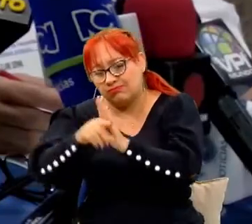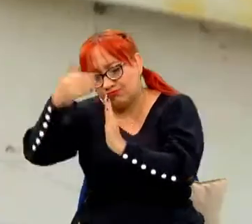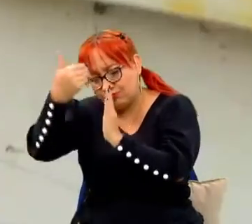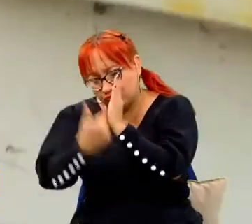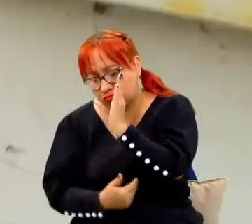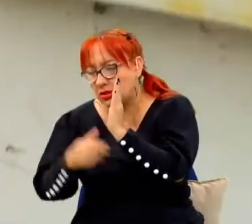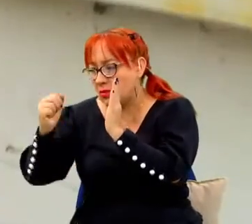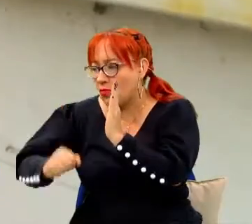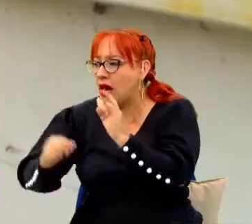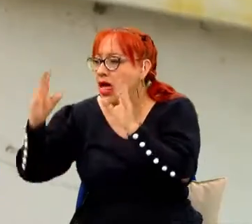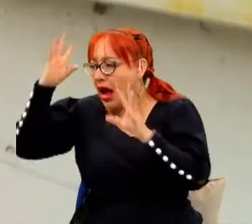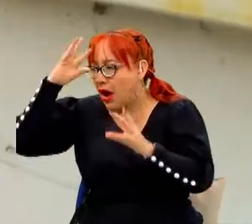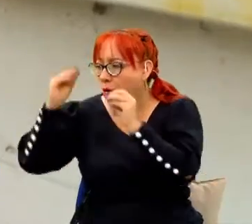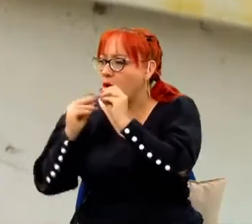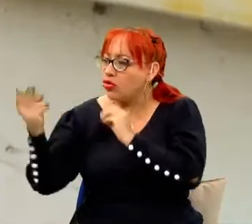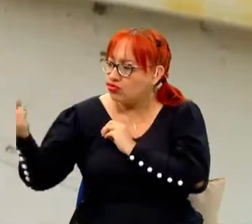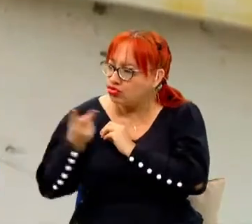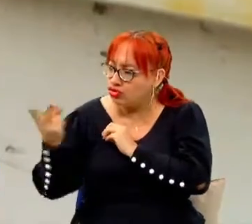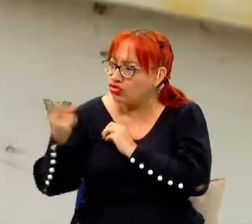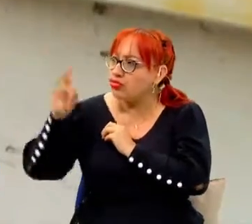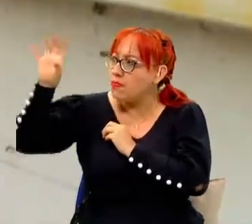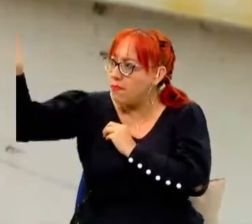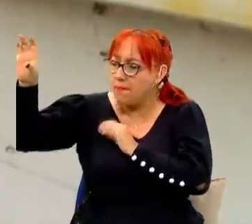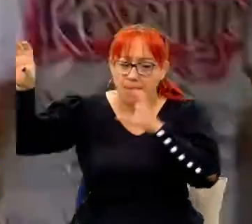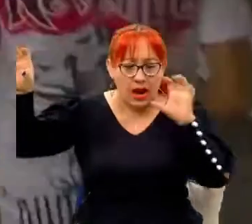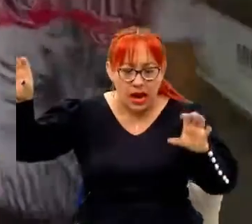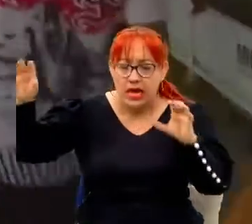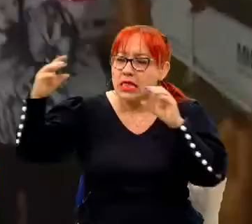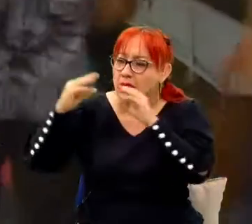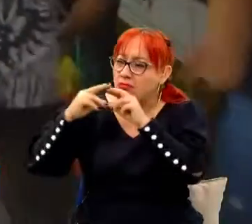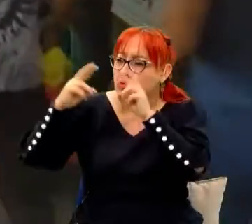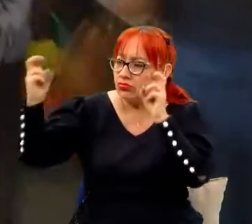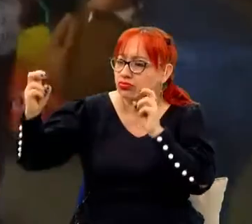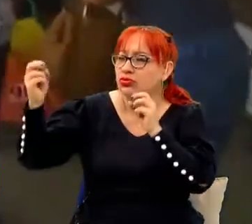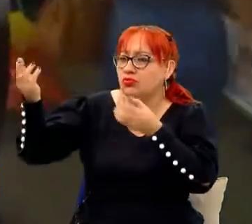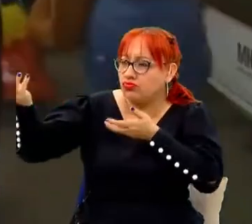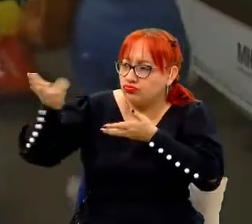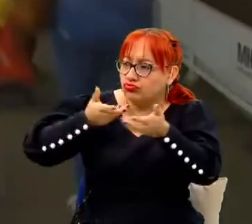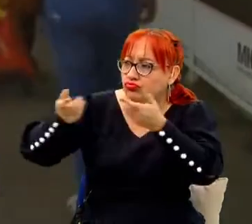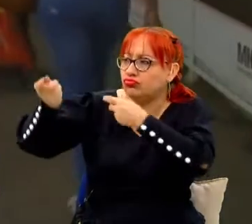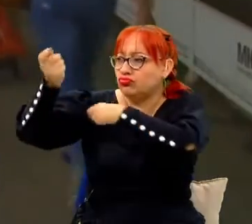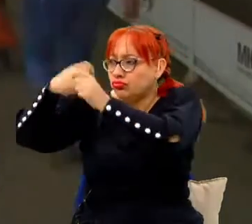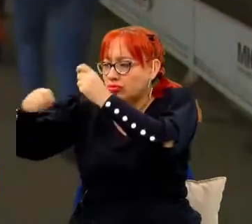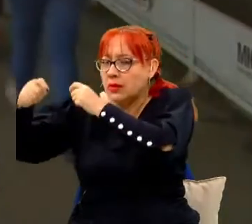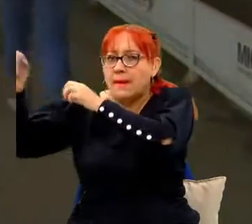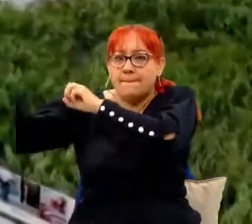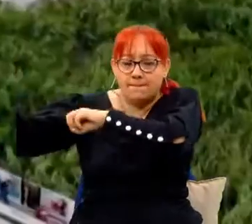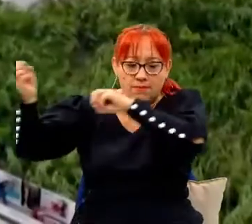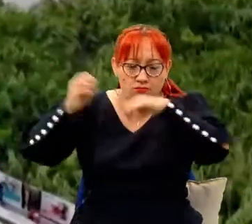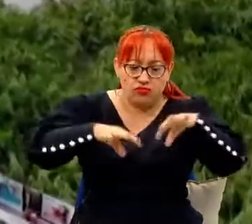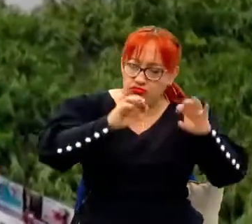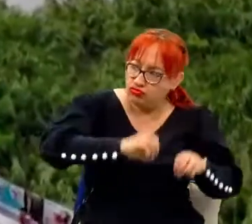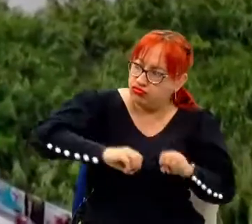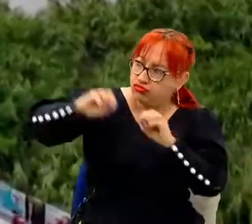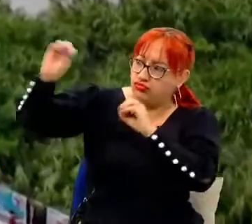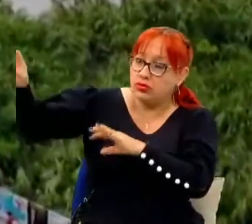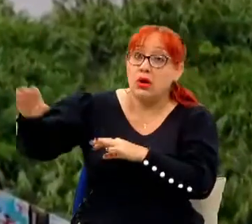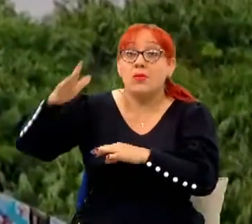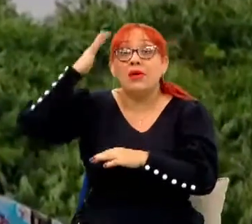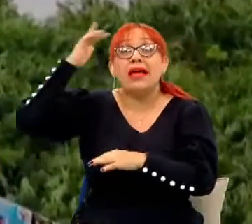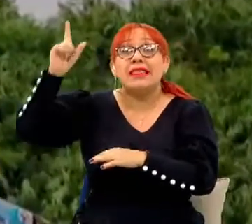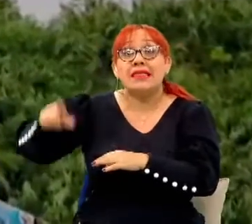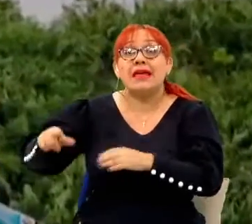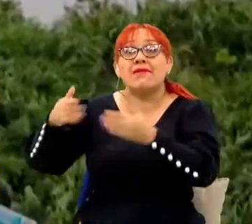comerciales. Esto es lo que ha dicho el ministro de Comercio en medio de su intervención. Dos temas también han sido muy importantes, entre ellos está la